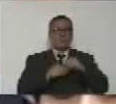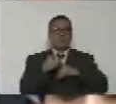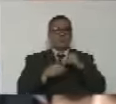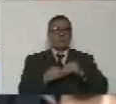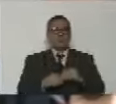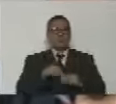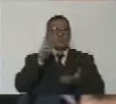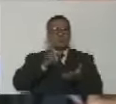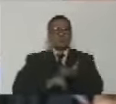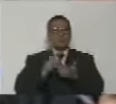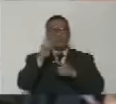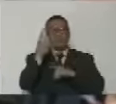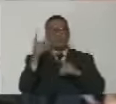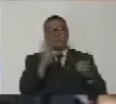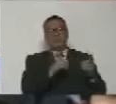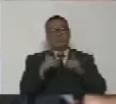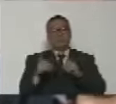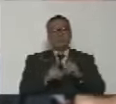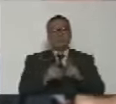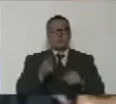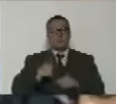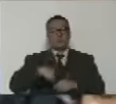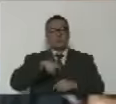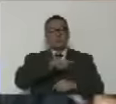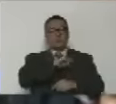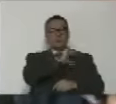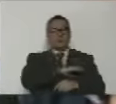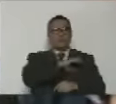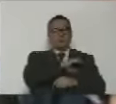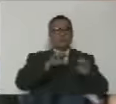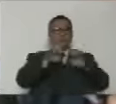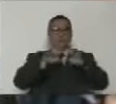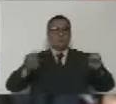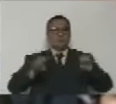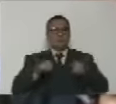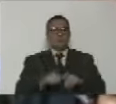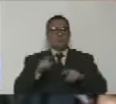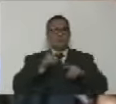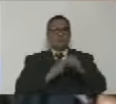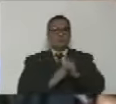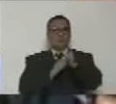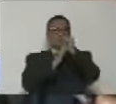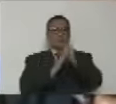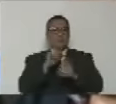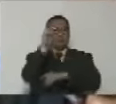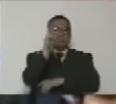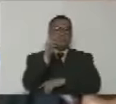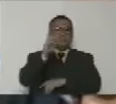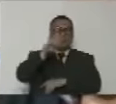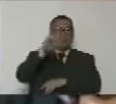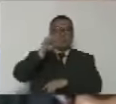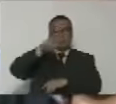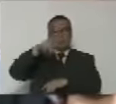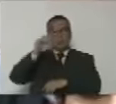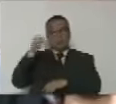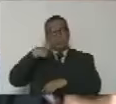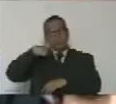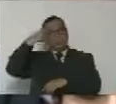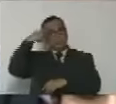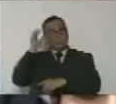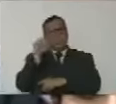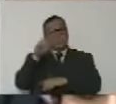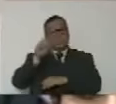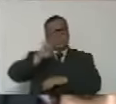lo probamos en primera discusión en nuestra Comisión de Educación dirigida por el diputado Enrique Ramos. Yo creo que la